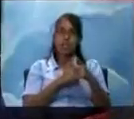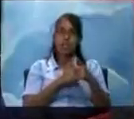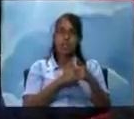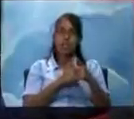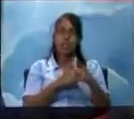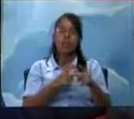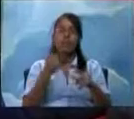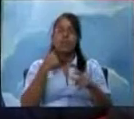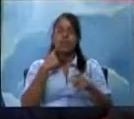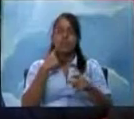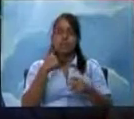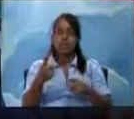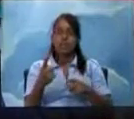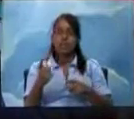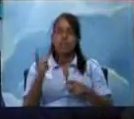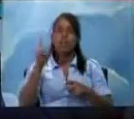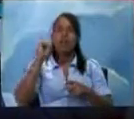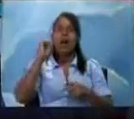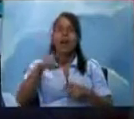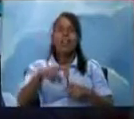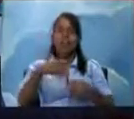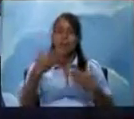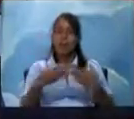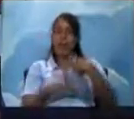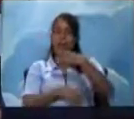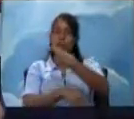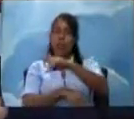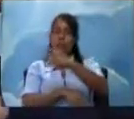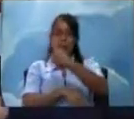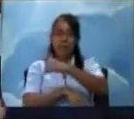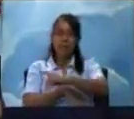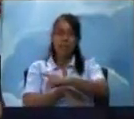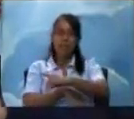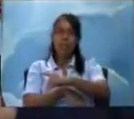Entonces dirá también a los de la izquierda.